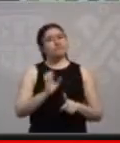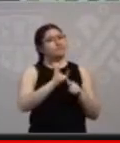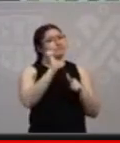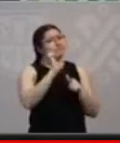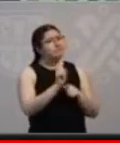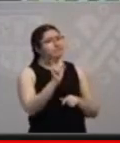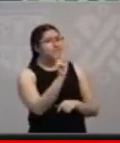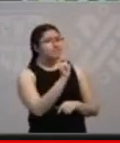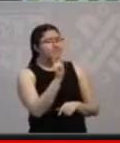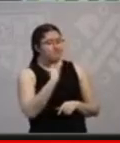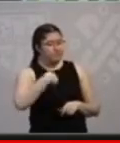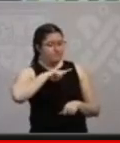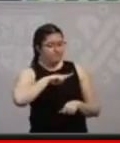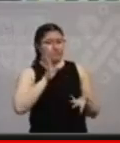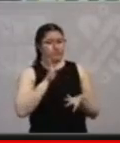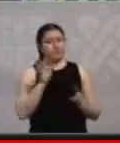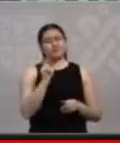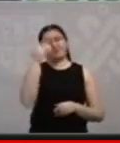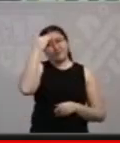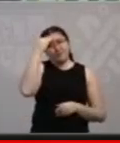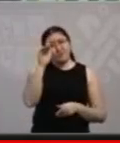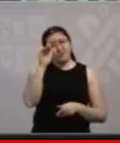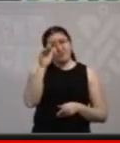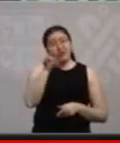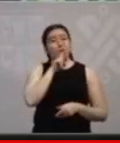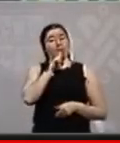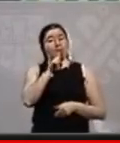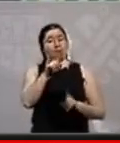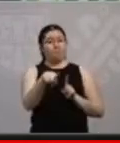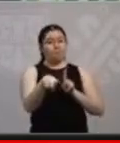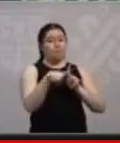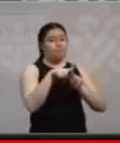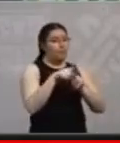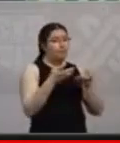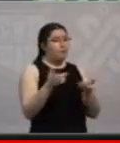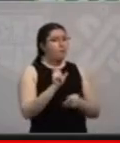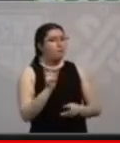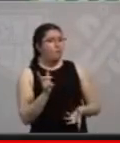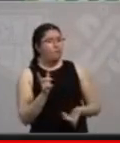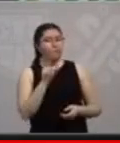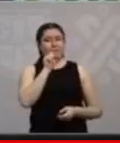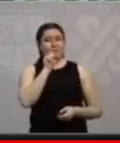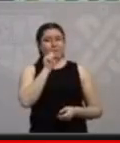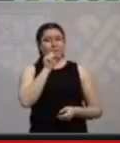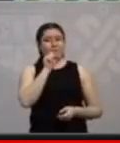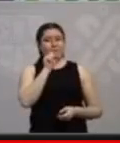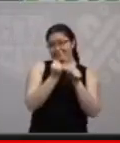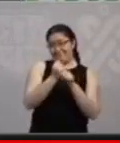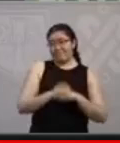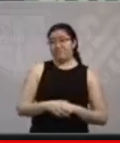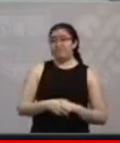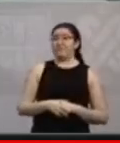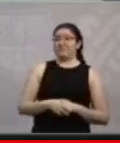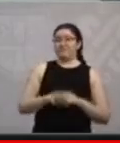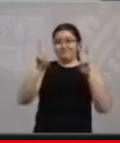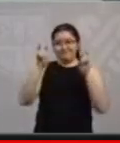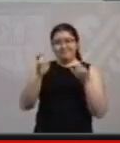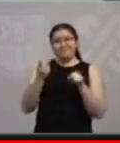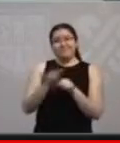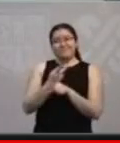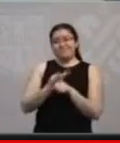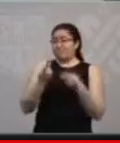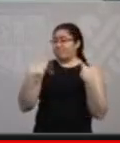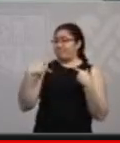Entonces, ¿cuándo podríamos o cuándo se sabría de un resultado pues positivo a respecto de estas investigaciones? Bueno, el tema es que se